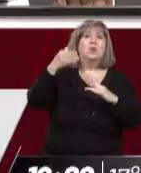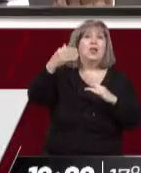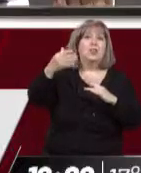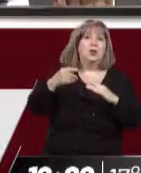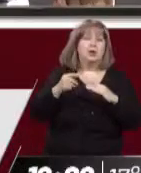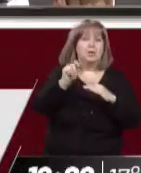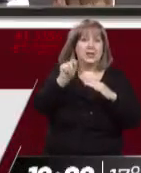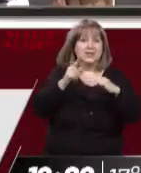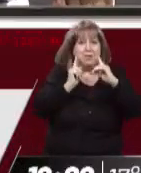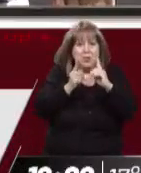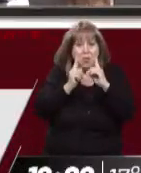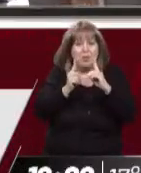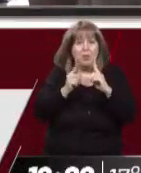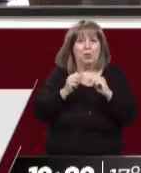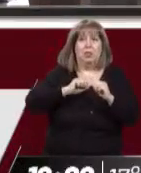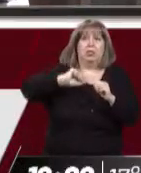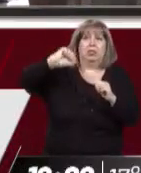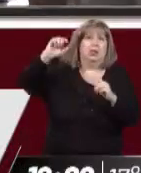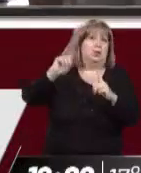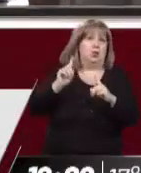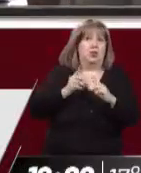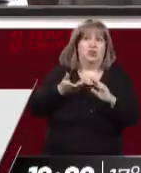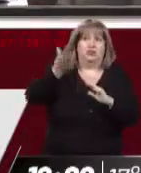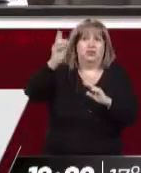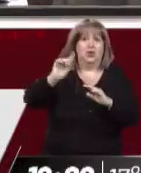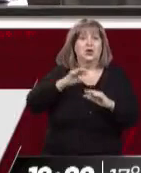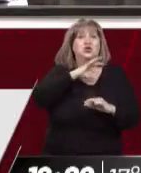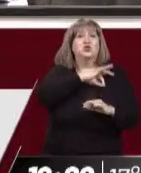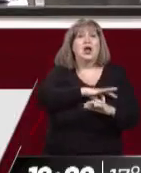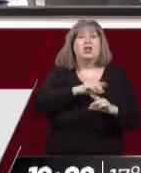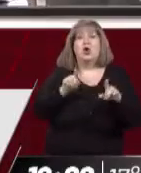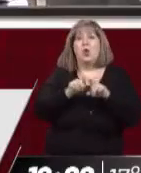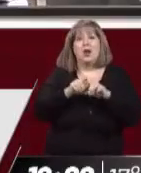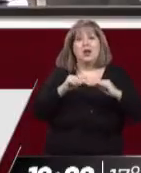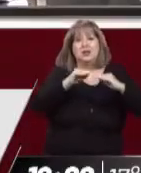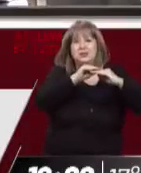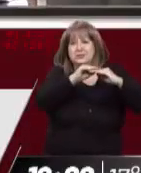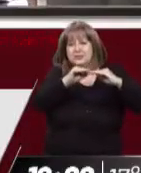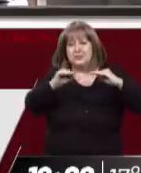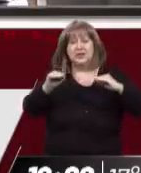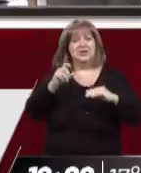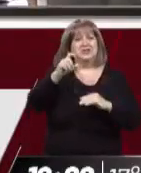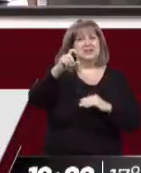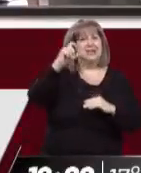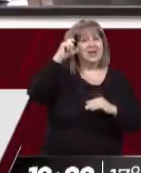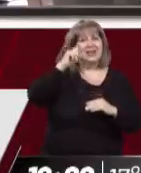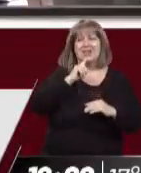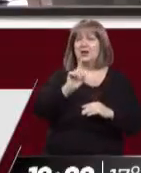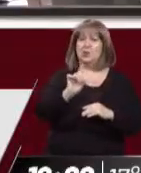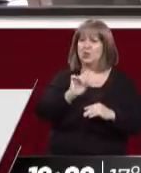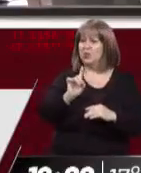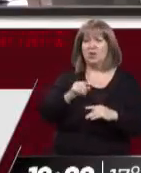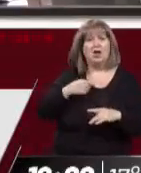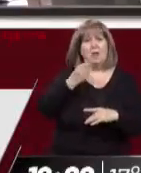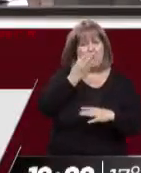Bueno, acá asoma la idea de una suma fija en los acuerdos salariales, algo que la CGT repudia totalmente. Quieren paritarias abiertas,